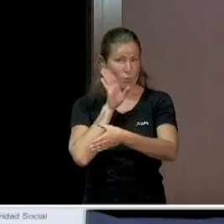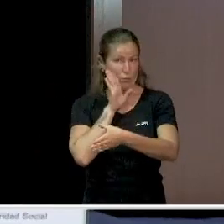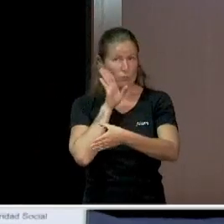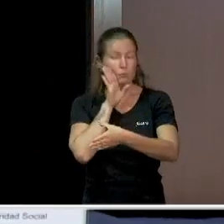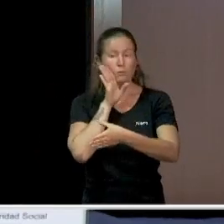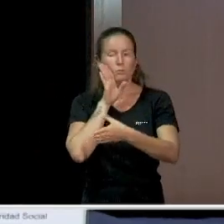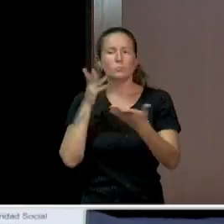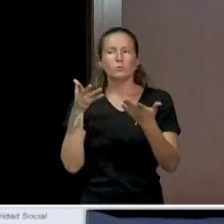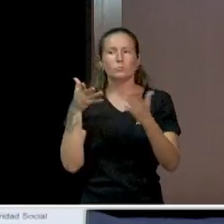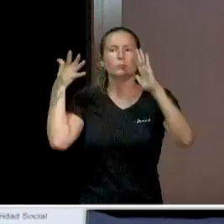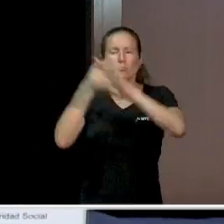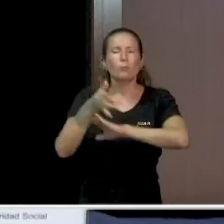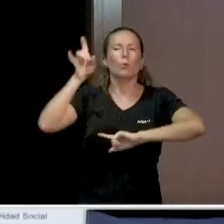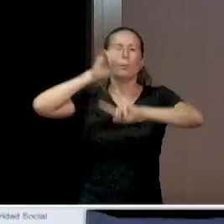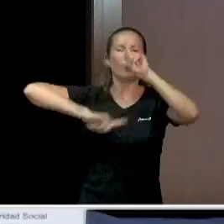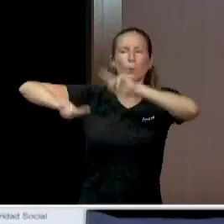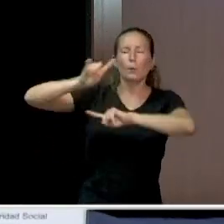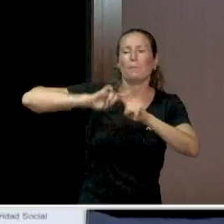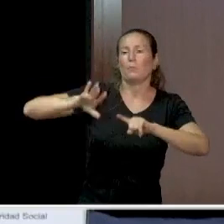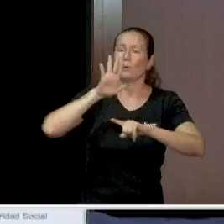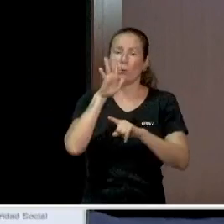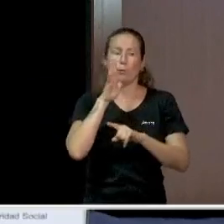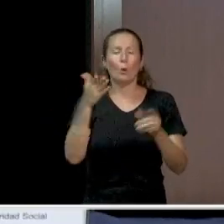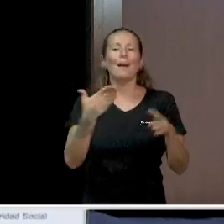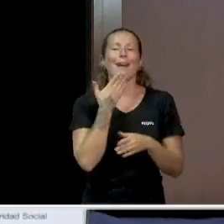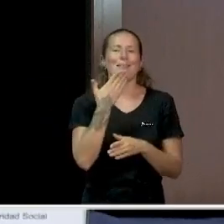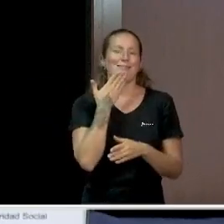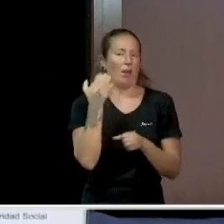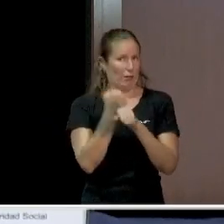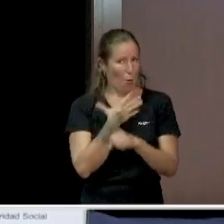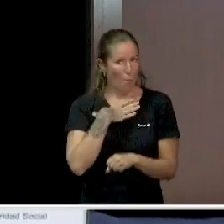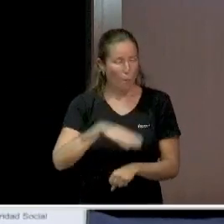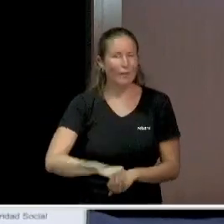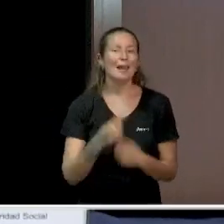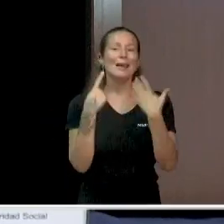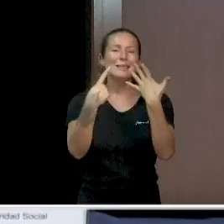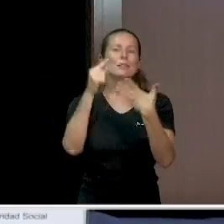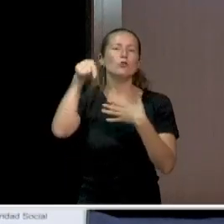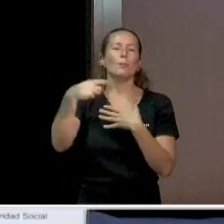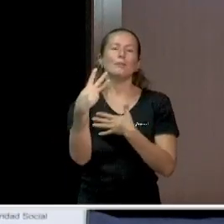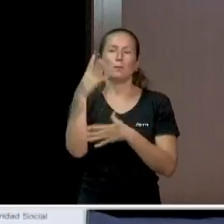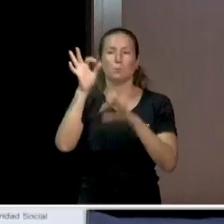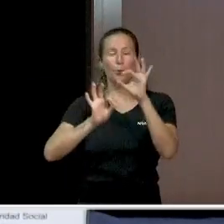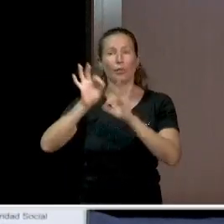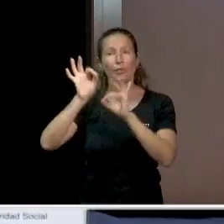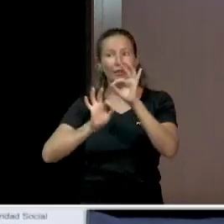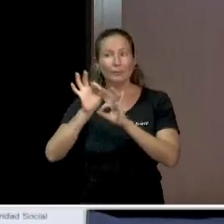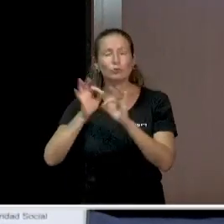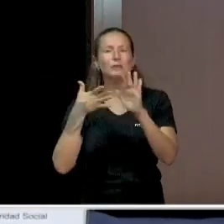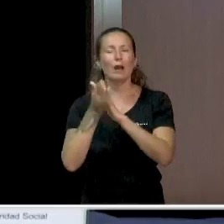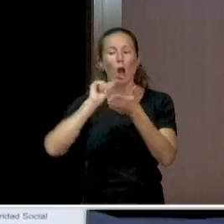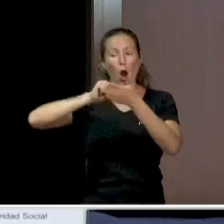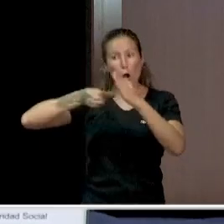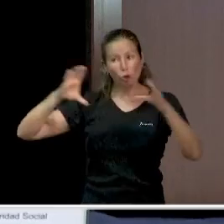antes, suponían sobre la población en edad de trabajar un 6,3%, su